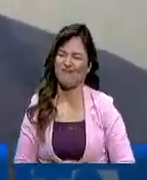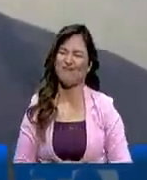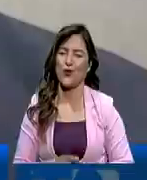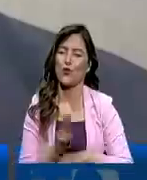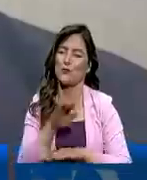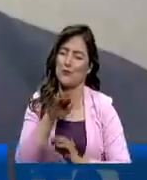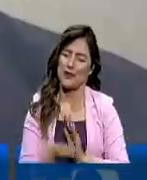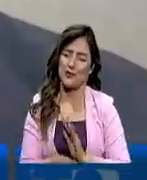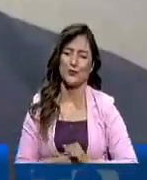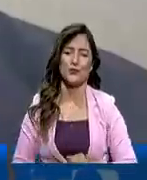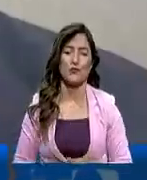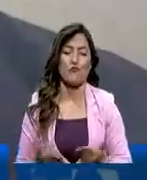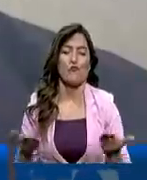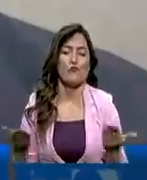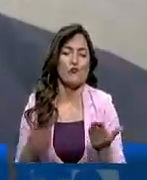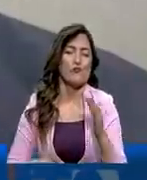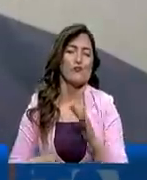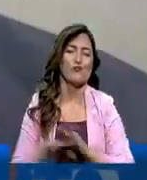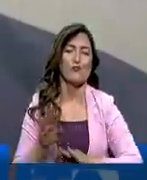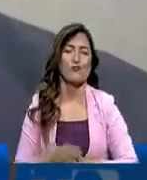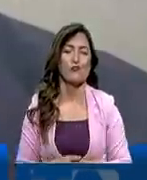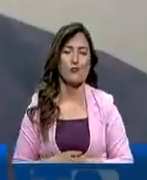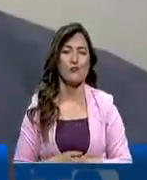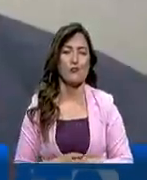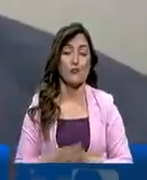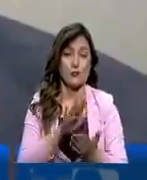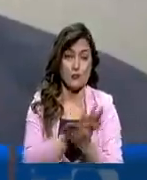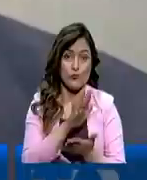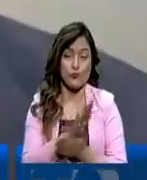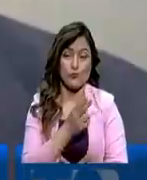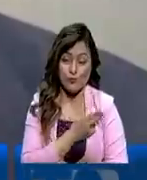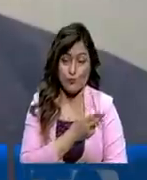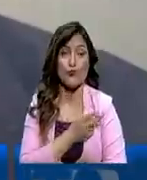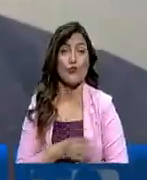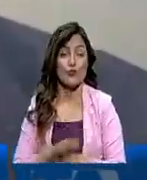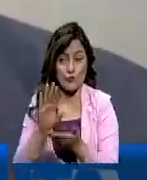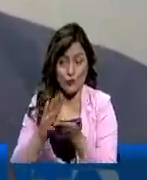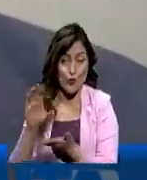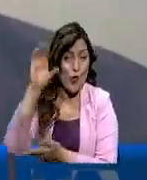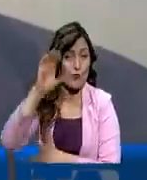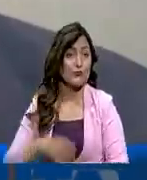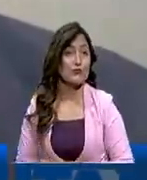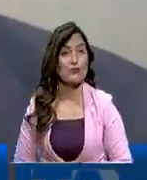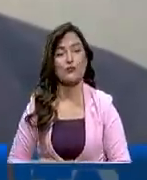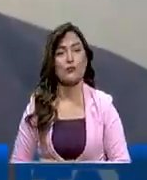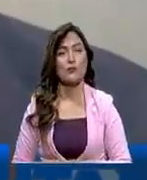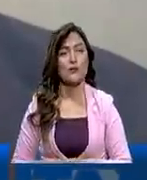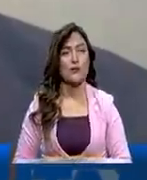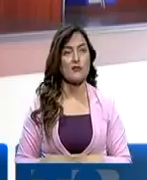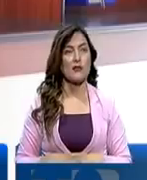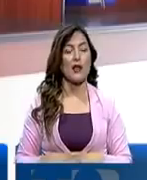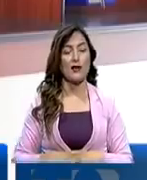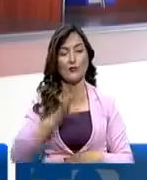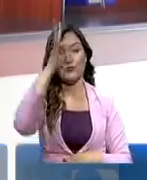de uso. ¿Dónde se usan? Pues donde más se usan son los centros educativos, universidades, colegios, se usan en centros de